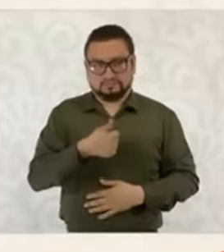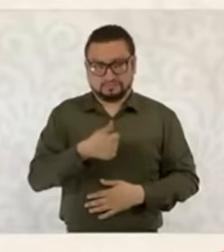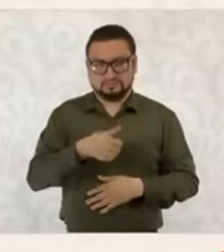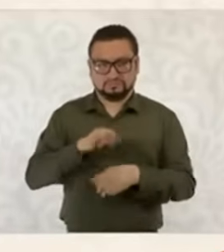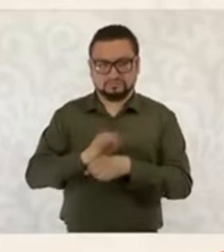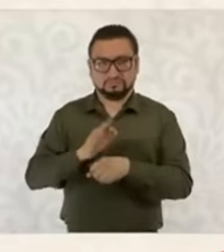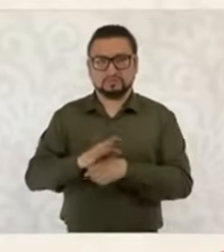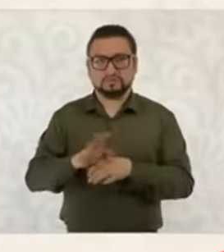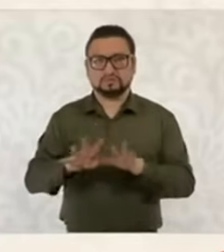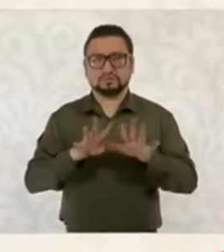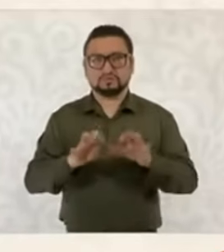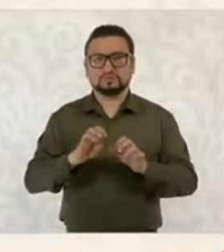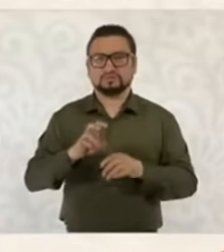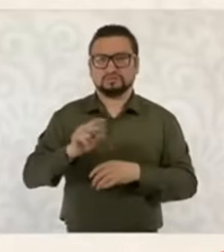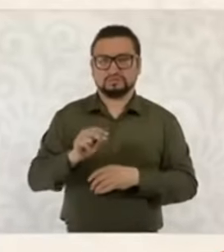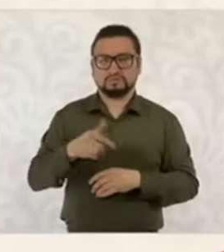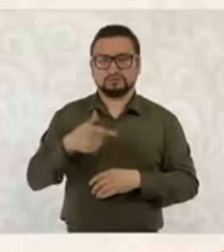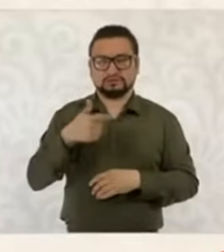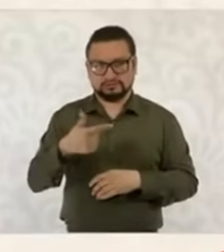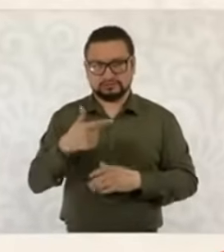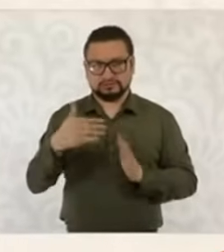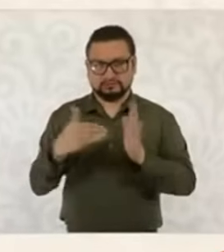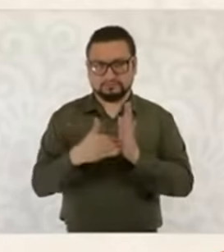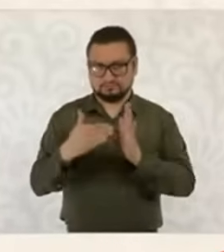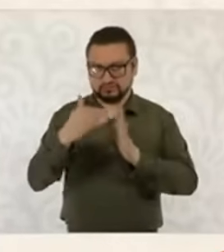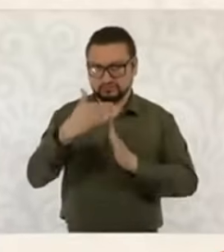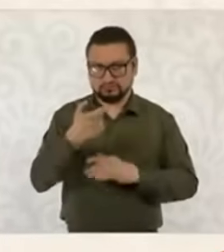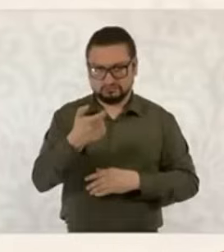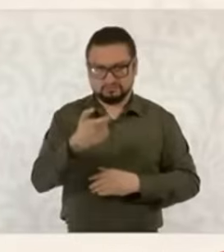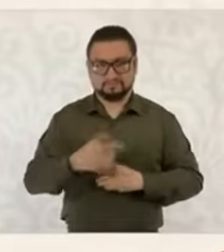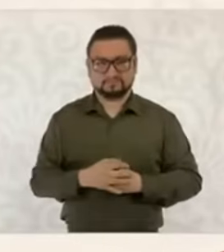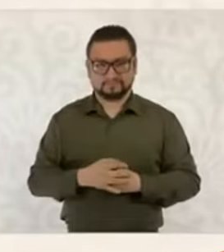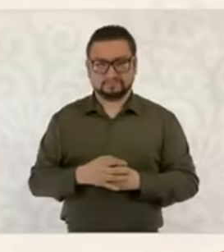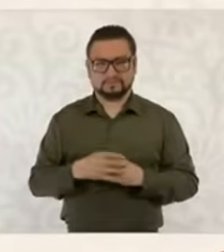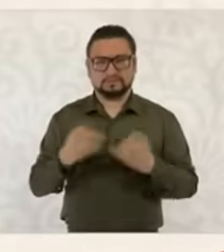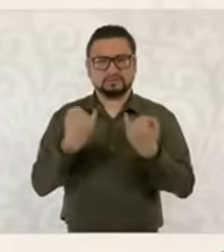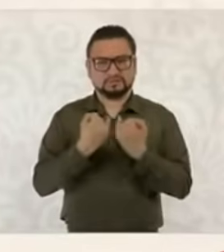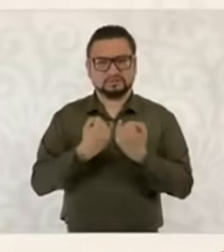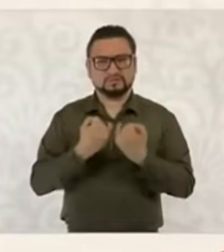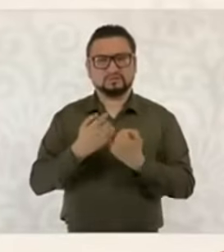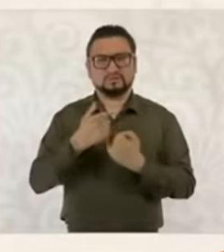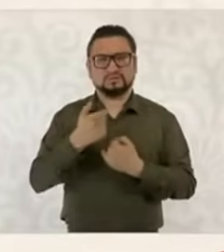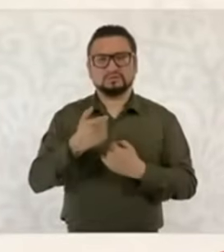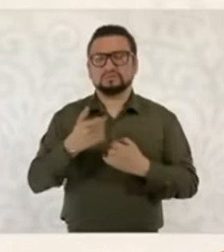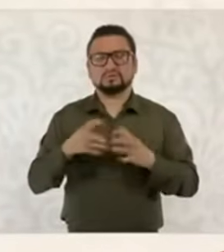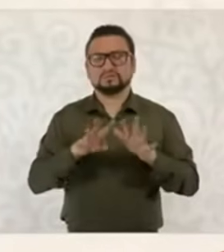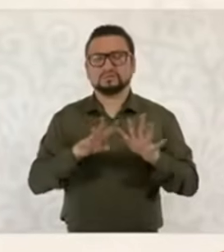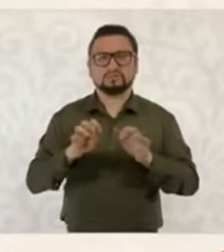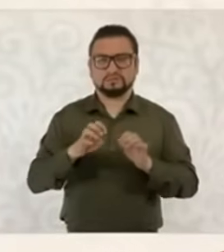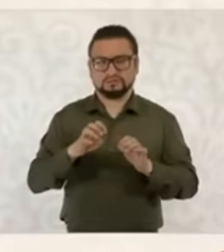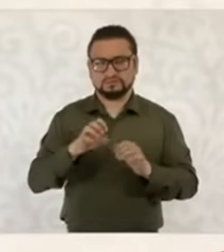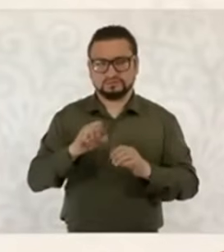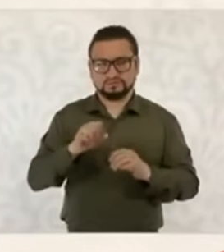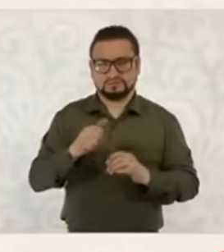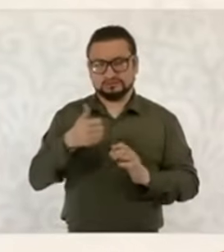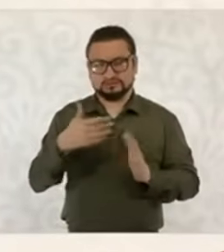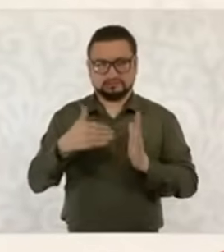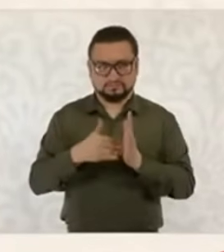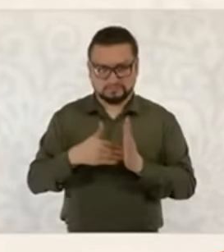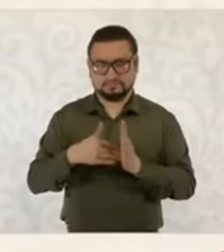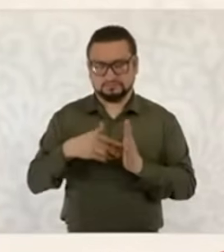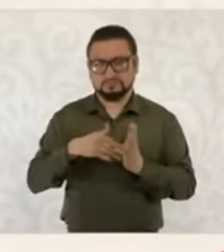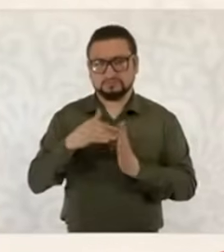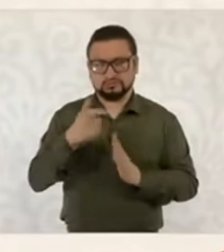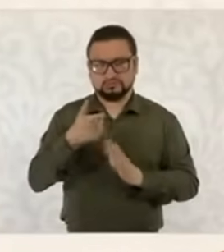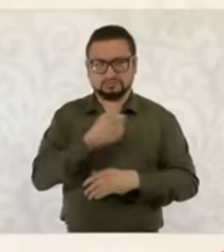representan 987,000 millones de pesos. Hay un presupuesto de 966,000 millones de pesos en